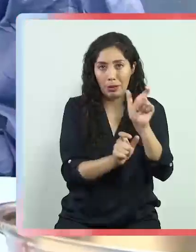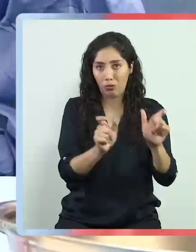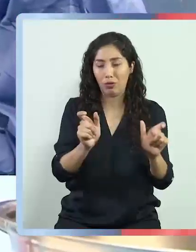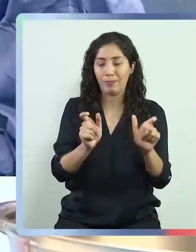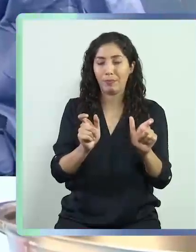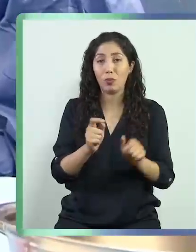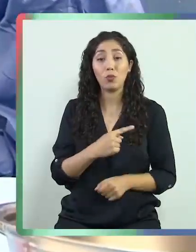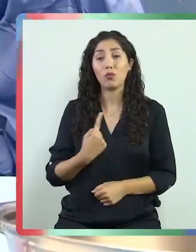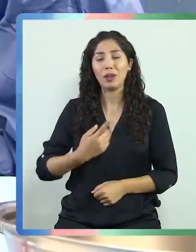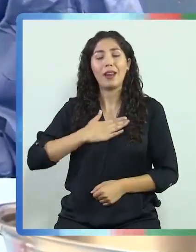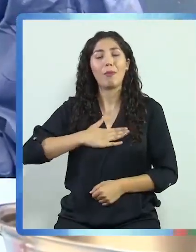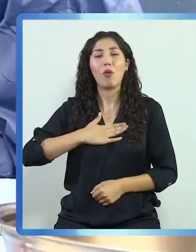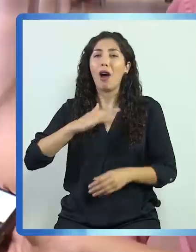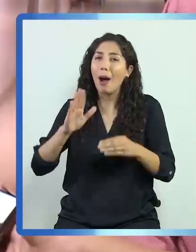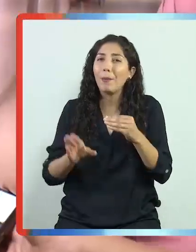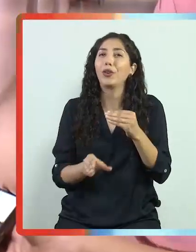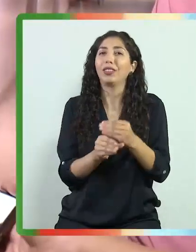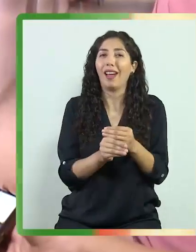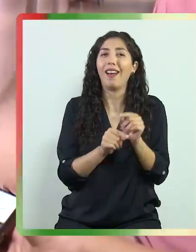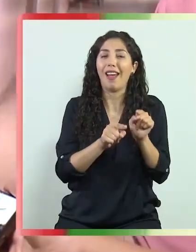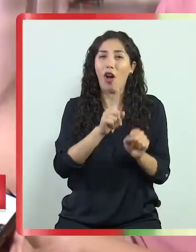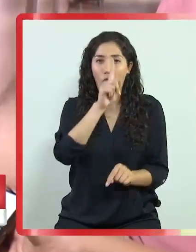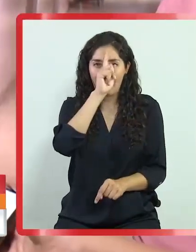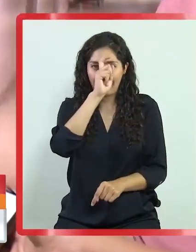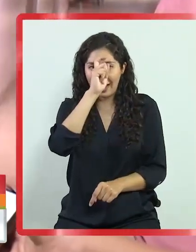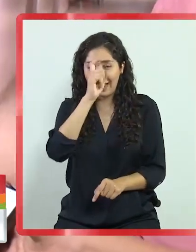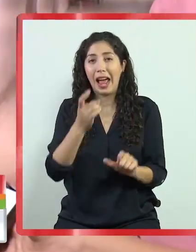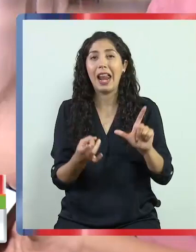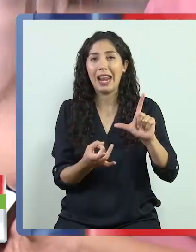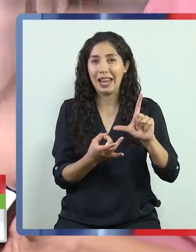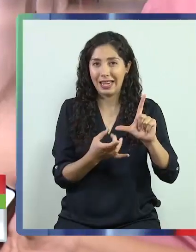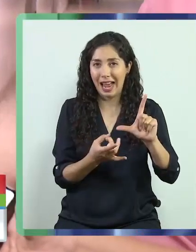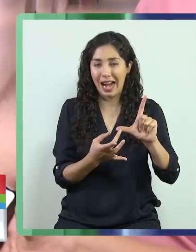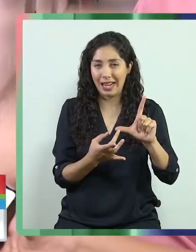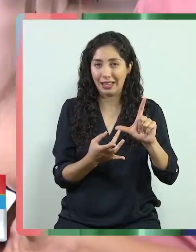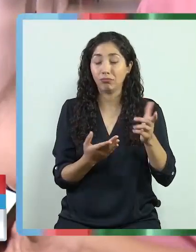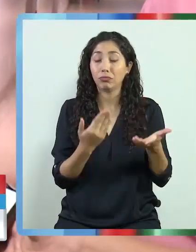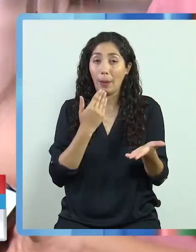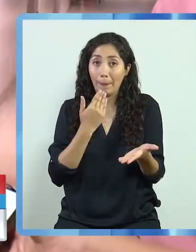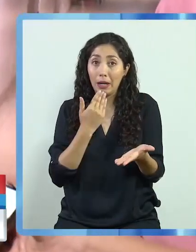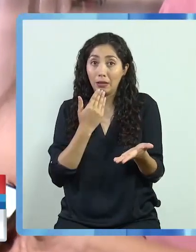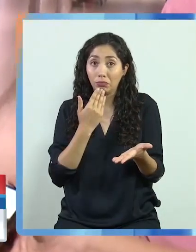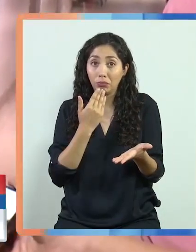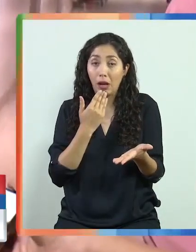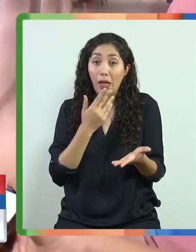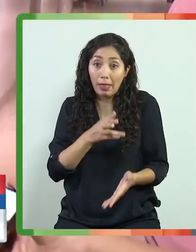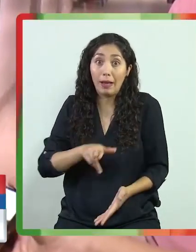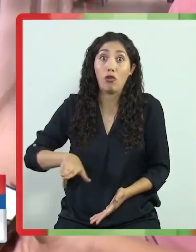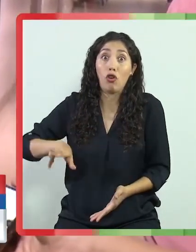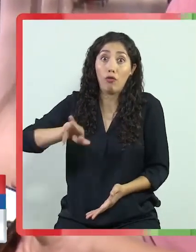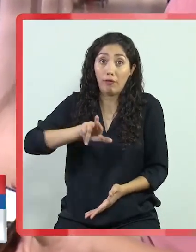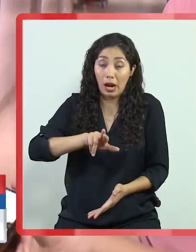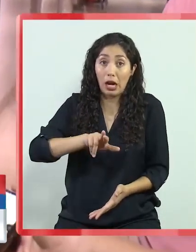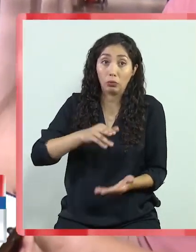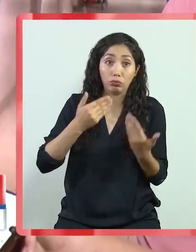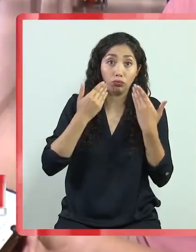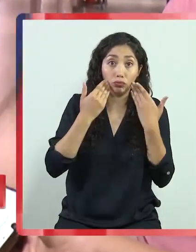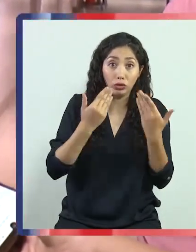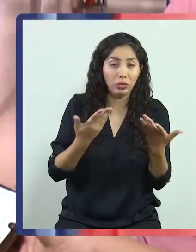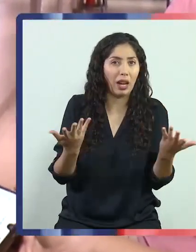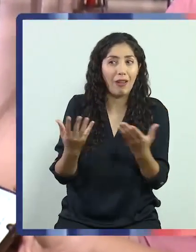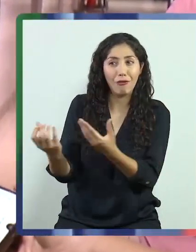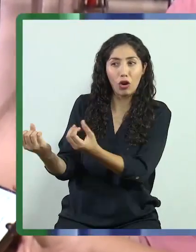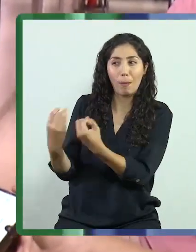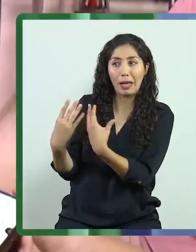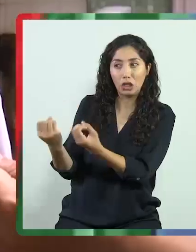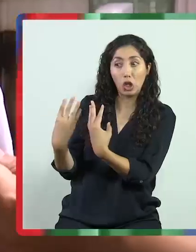ganas de aportar al Hospital de Linares y devolver en el fondo lo que se me entregó, la formación